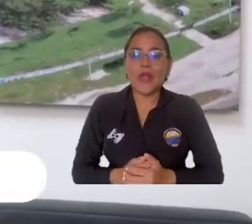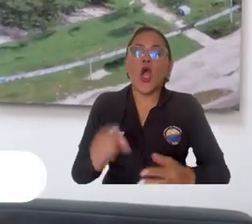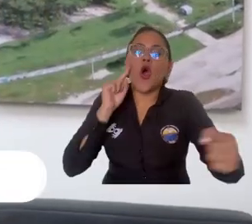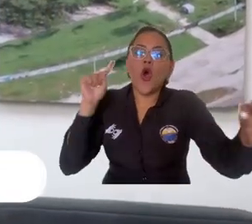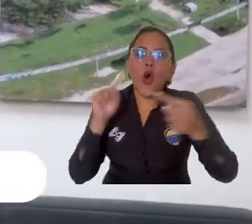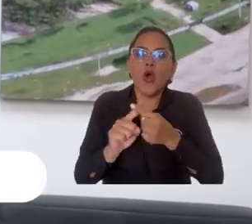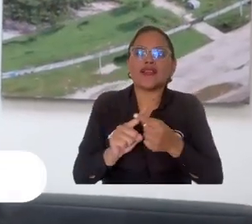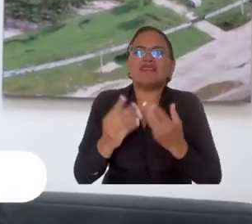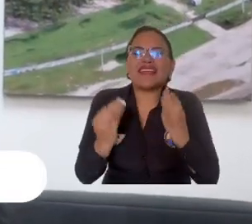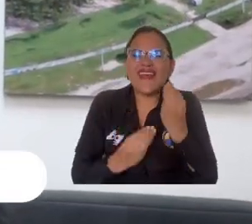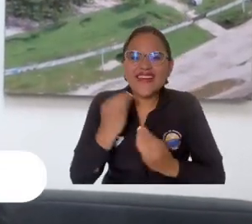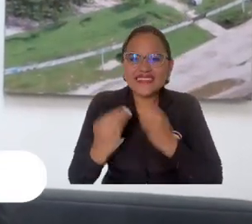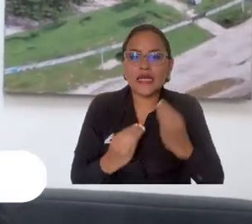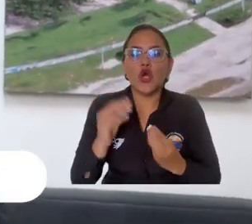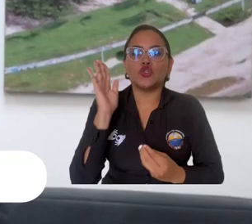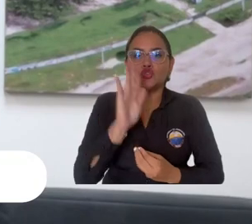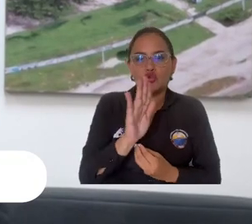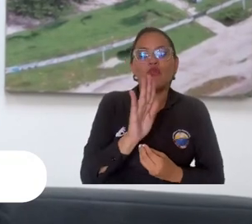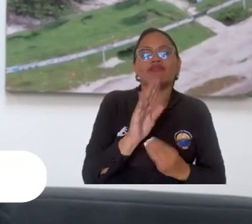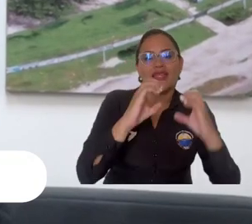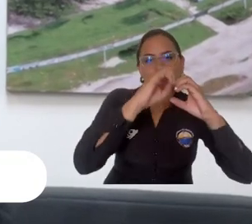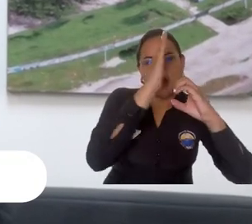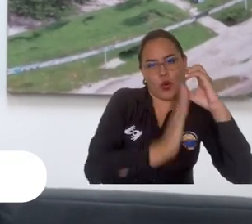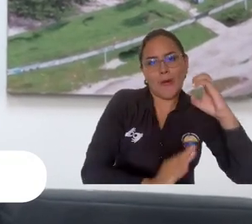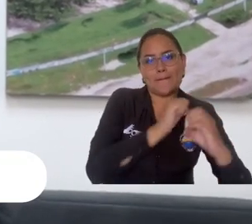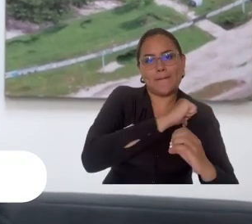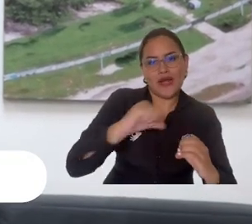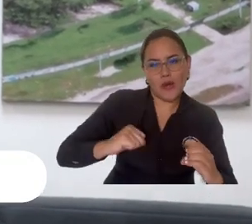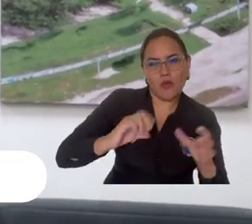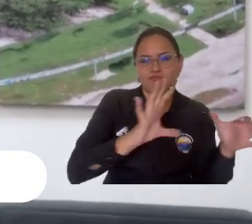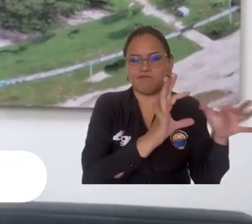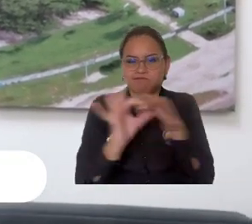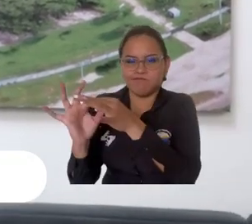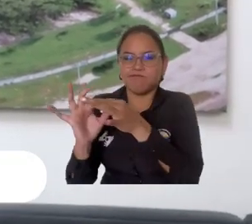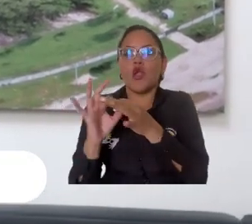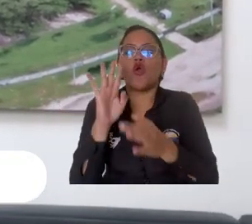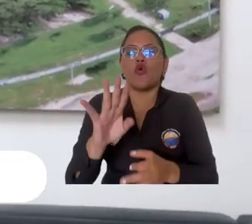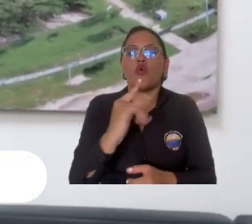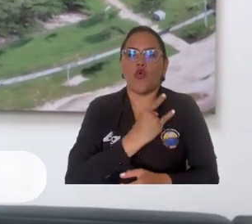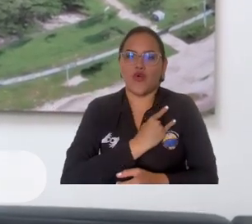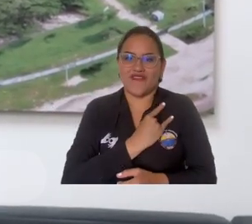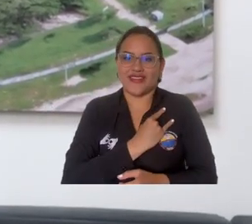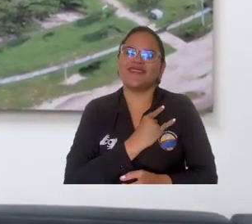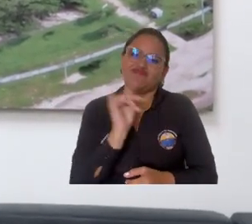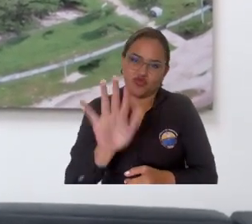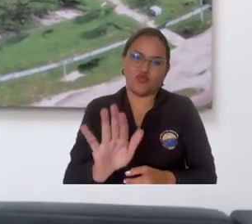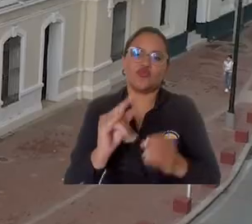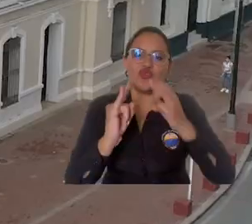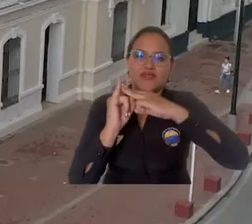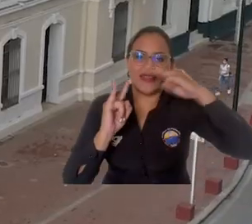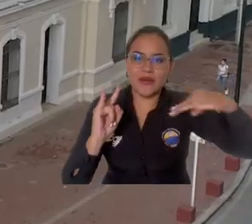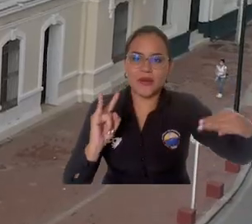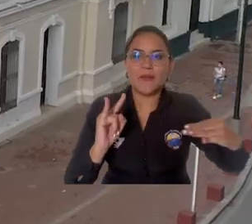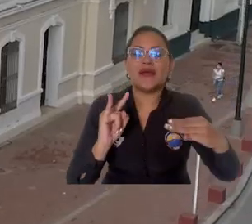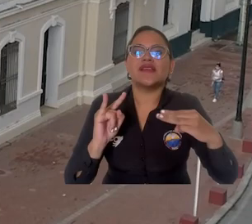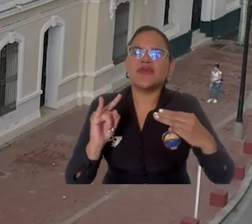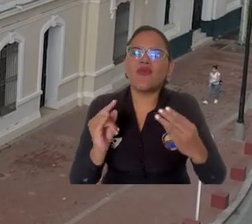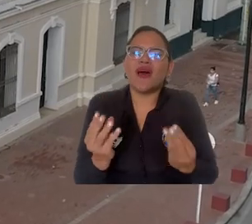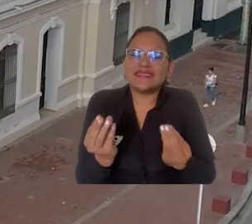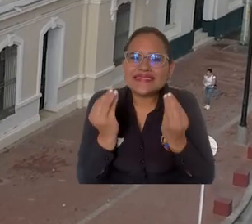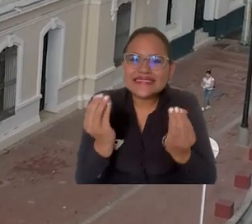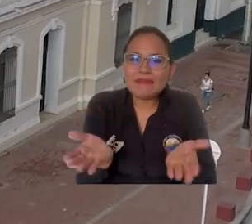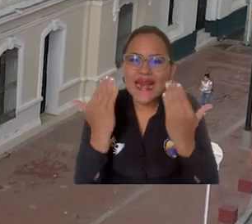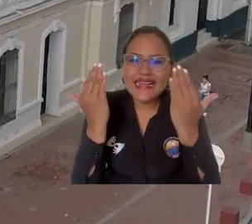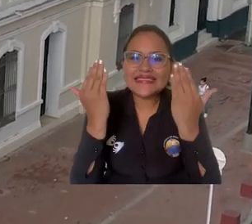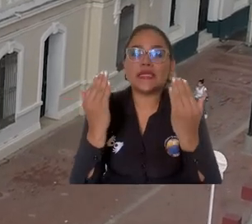idea es poder articular sector privado a través de la Cámara de Comercio, academia a través de la Universidad del Magdalena. Necesitamos, por ejemplo, que en